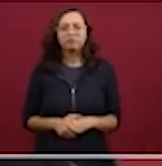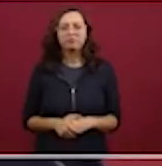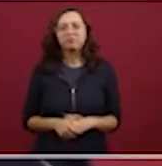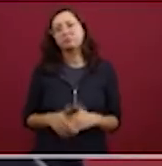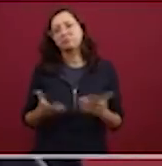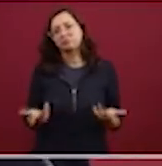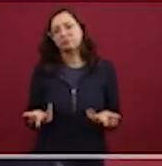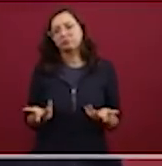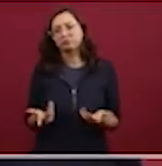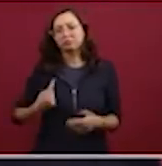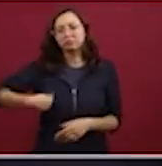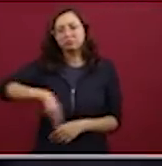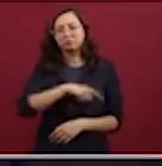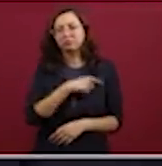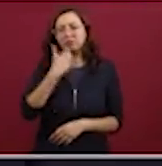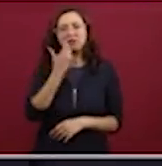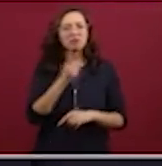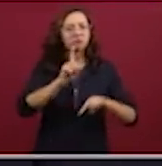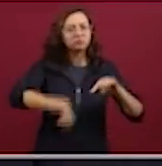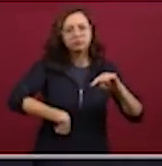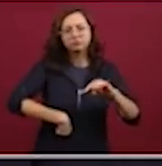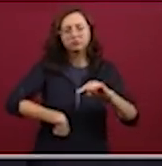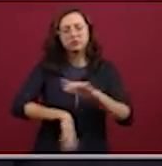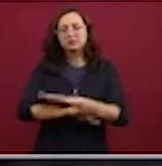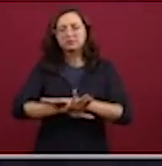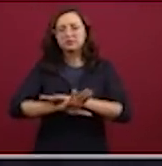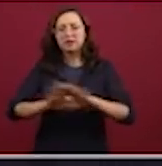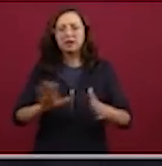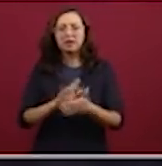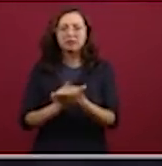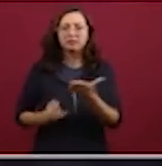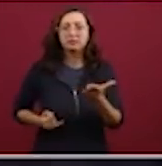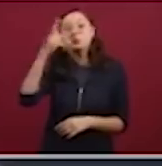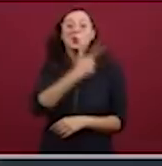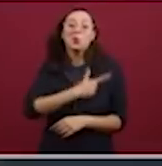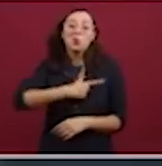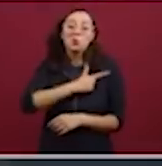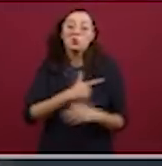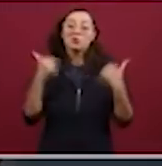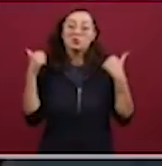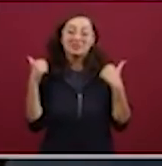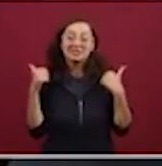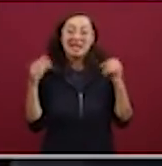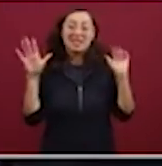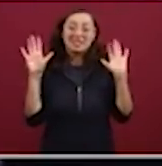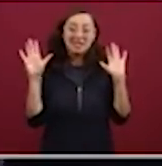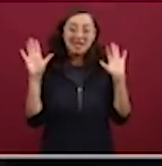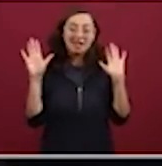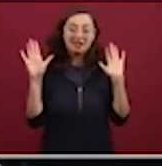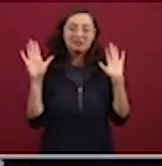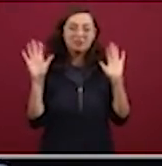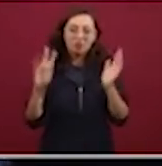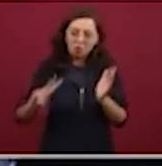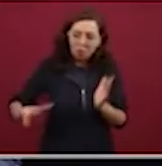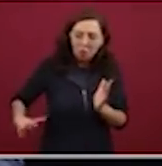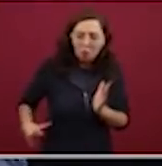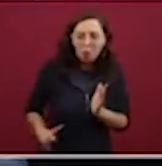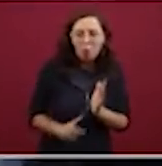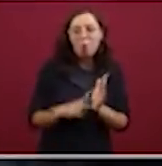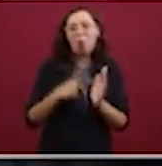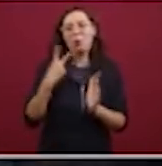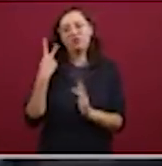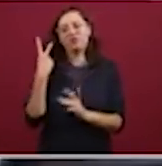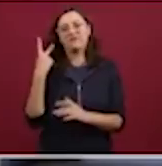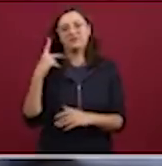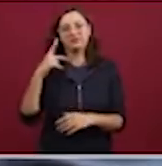el presidente lópez obrador respondió que no se pretende perjudicar a nadie finalmente sobre la actitud de miembros del ejército que